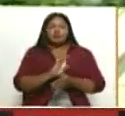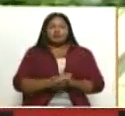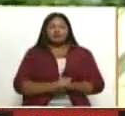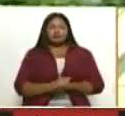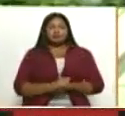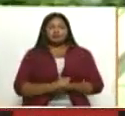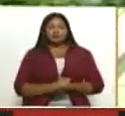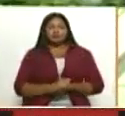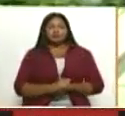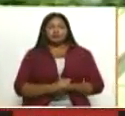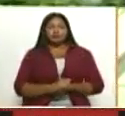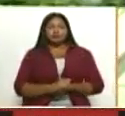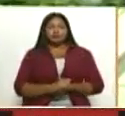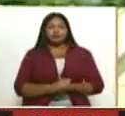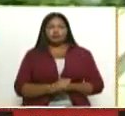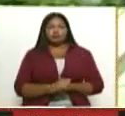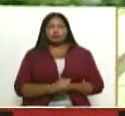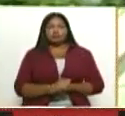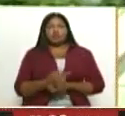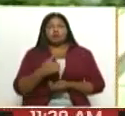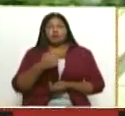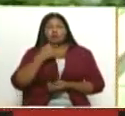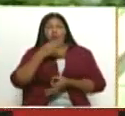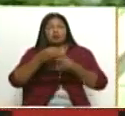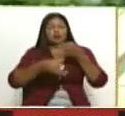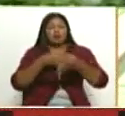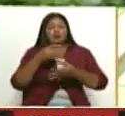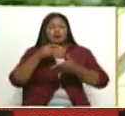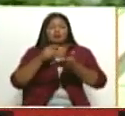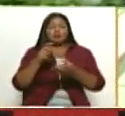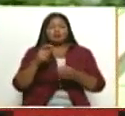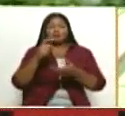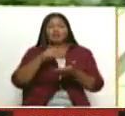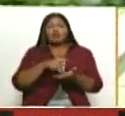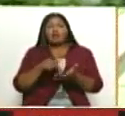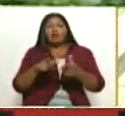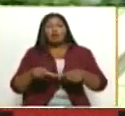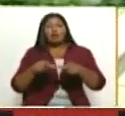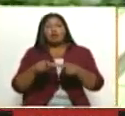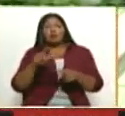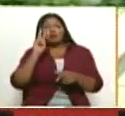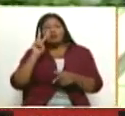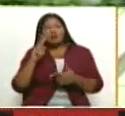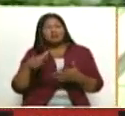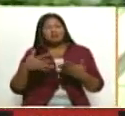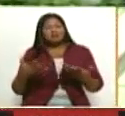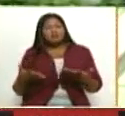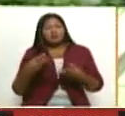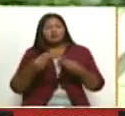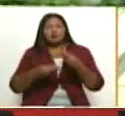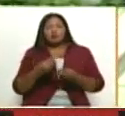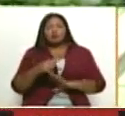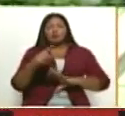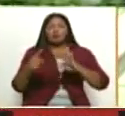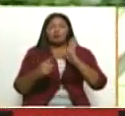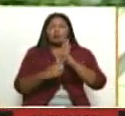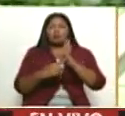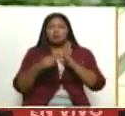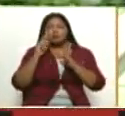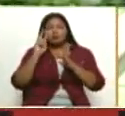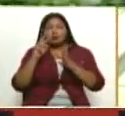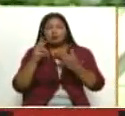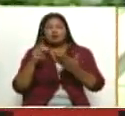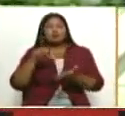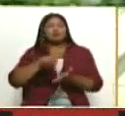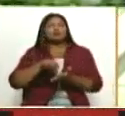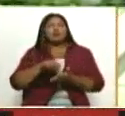Entonces, a mí me decían antes de entrar acá, hay que mirar cómo en concreto se lleva alivio a las ciudades